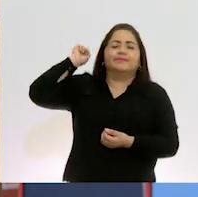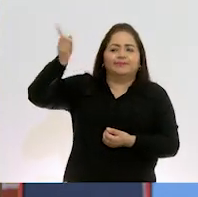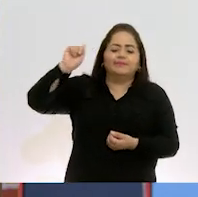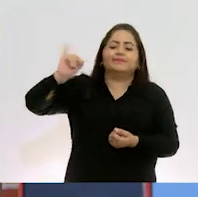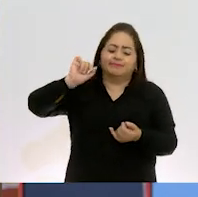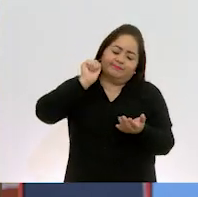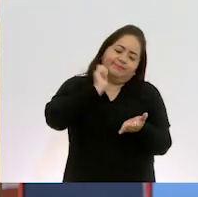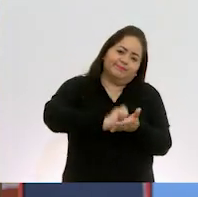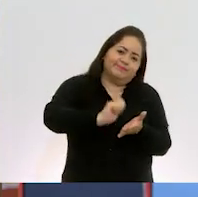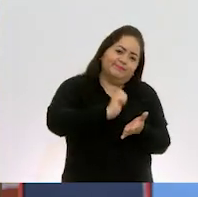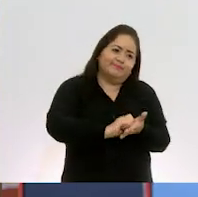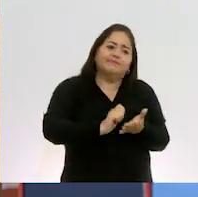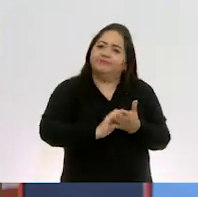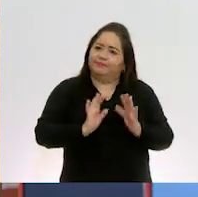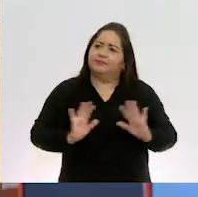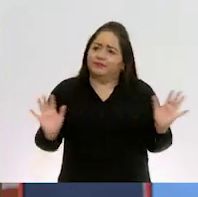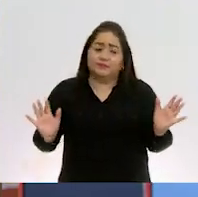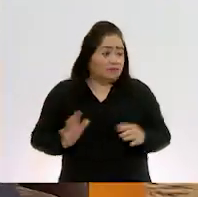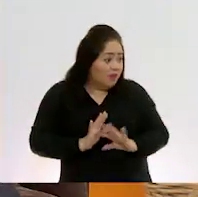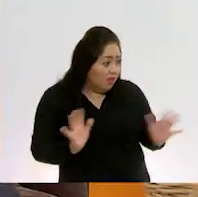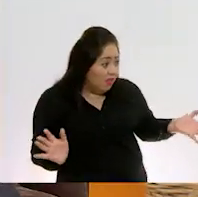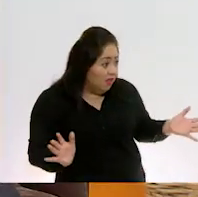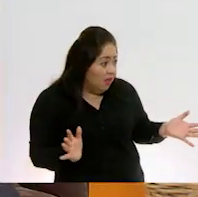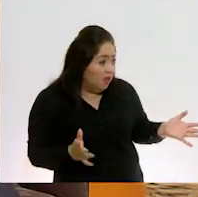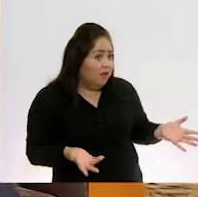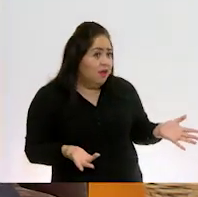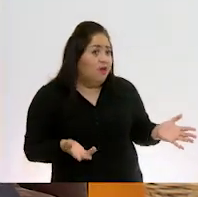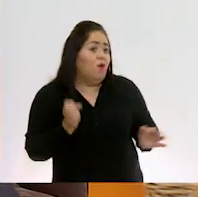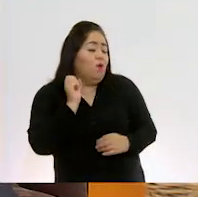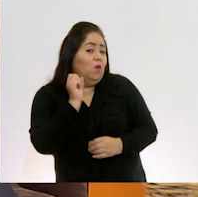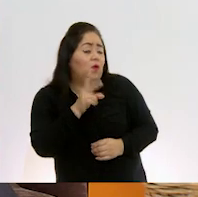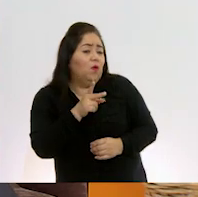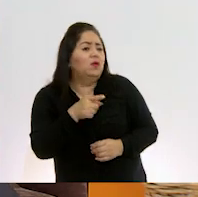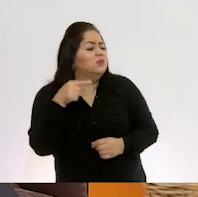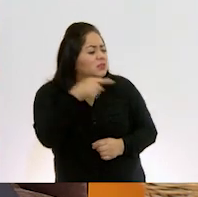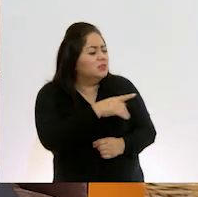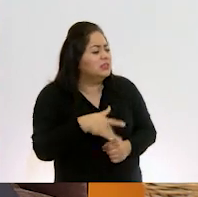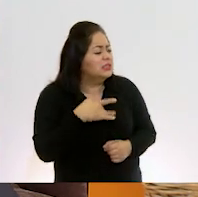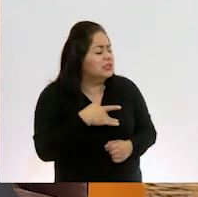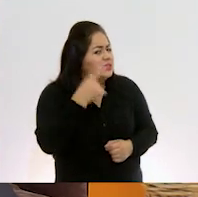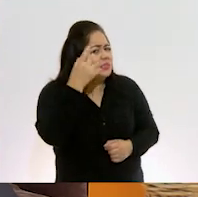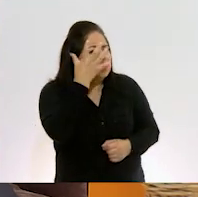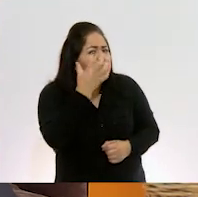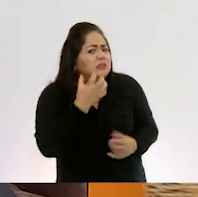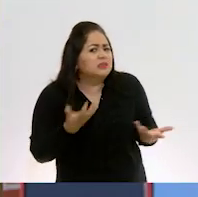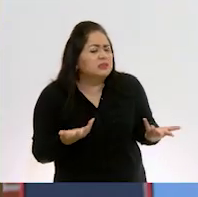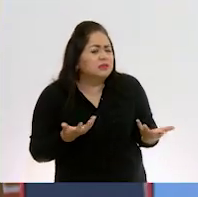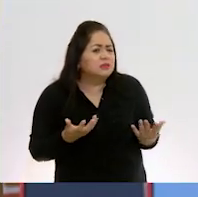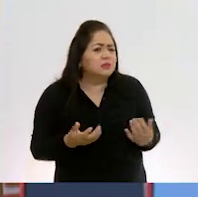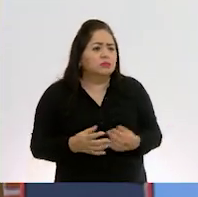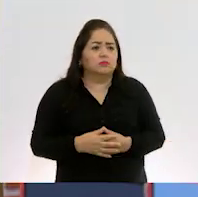me acuerdo. Ya. ¿Ya? Ya. Ok. ¿Qué es lo que te hace sentir triste?